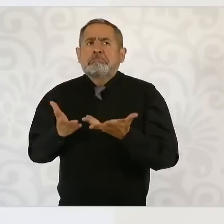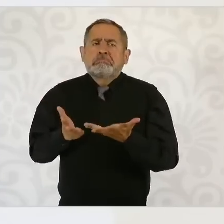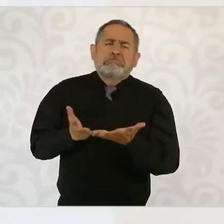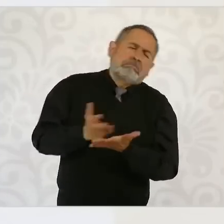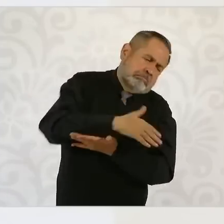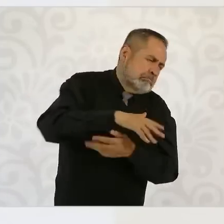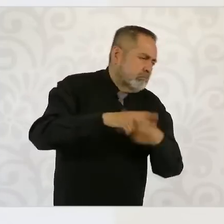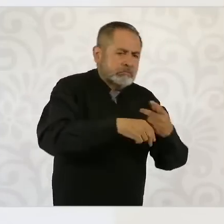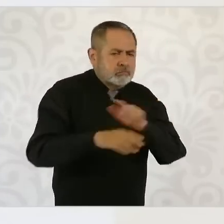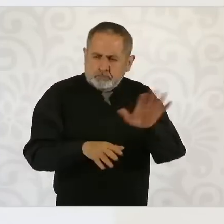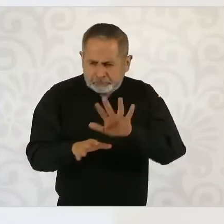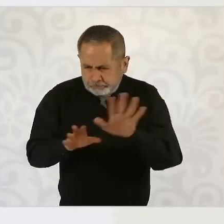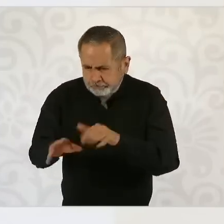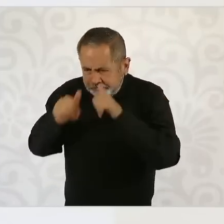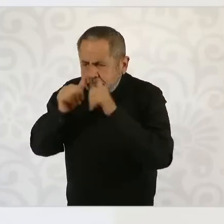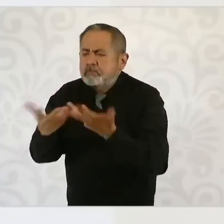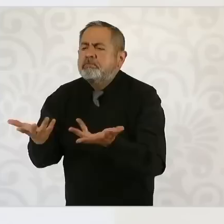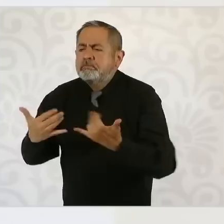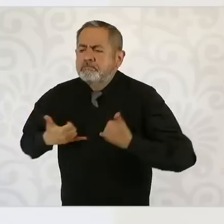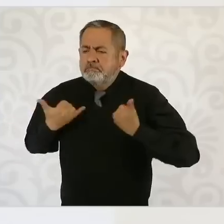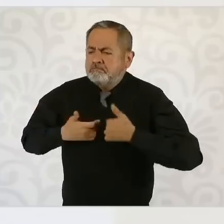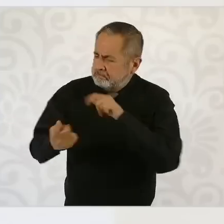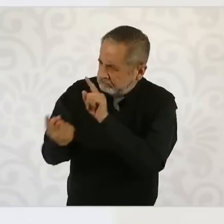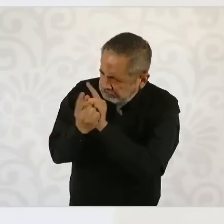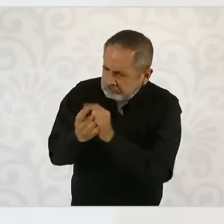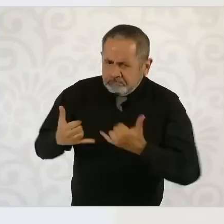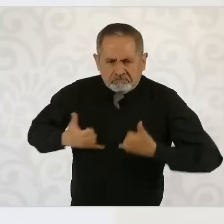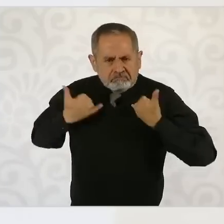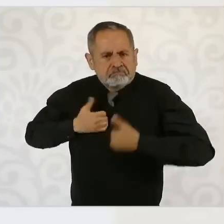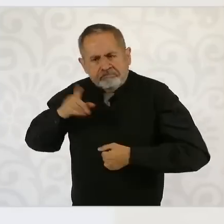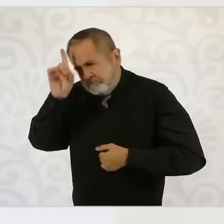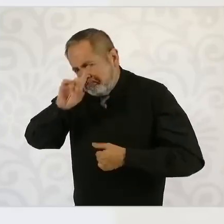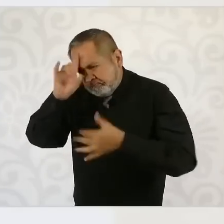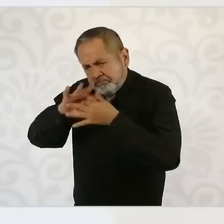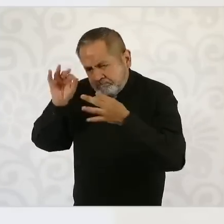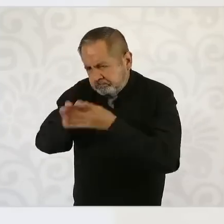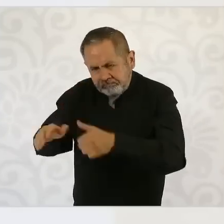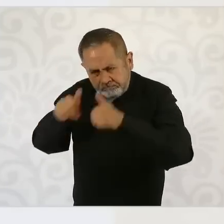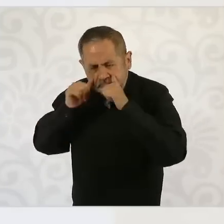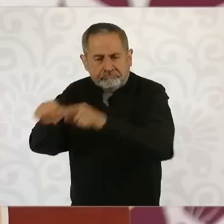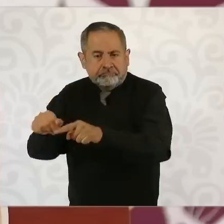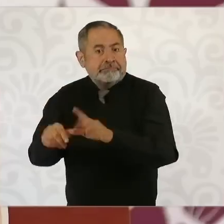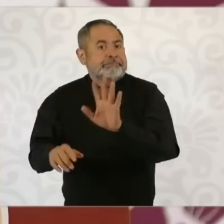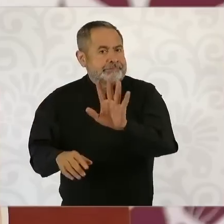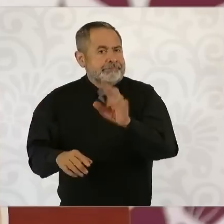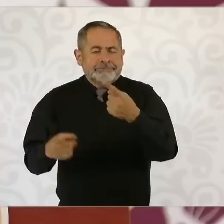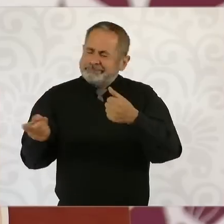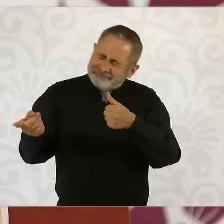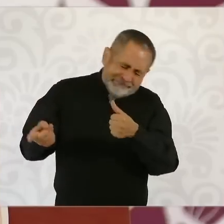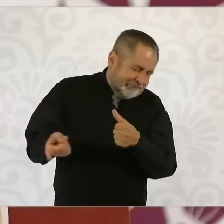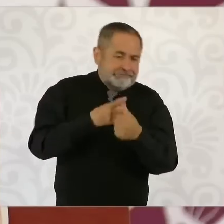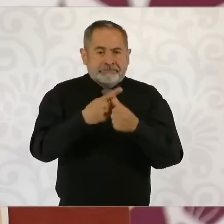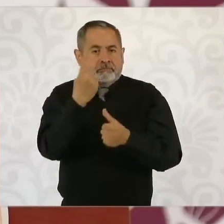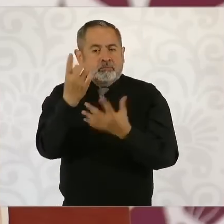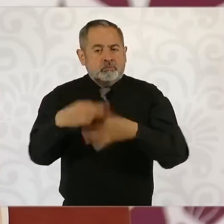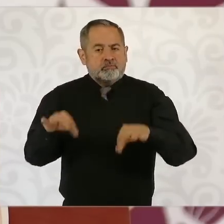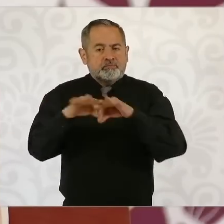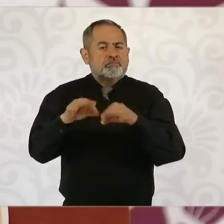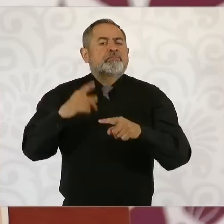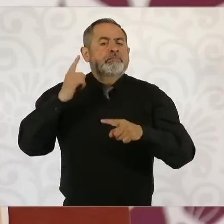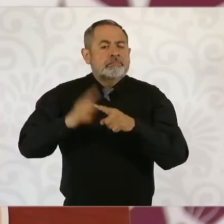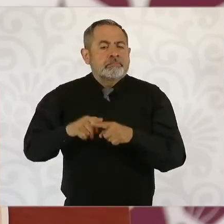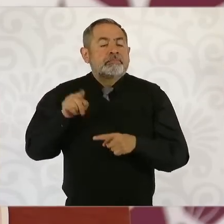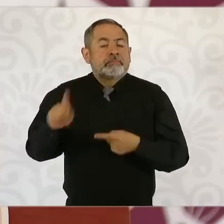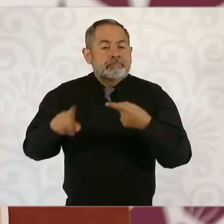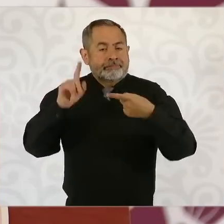algún problema la familia, poder atender de manera integral. Entonces, lo primero fundamental, indispensable, que